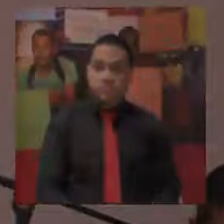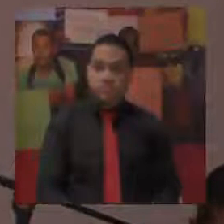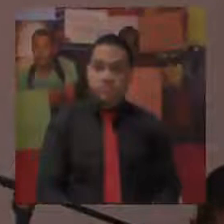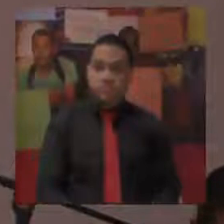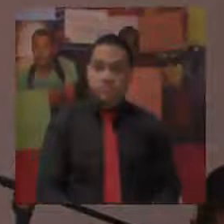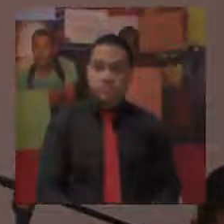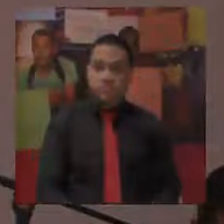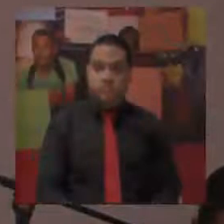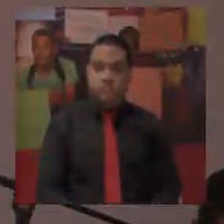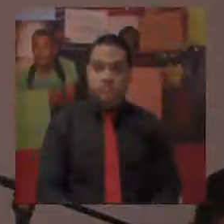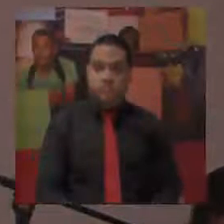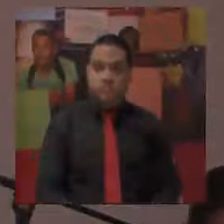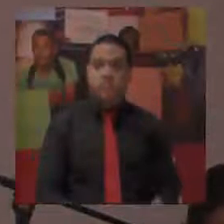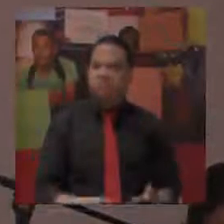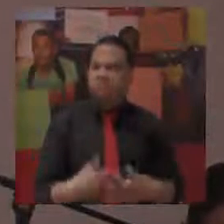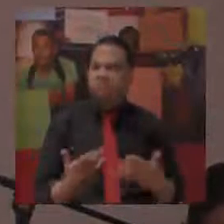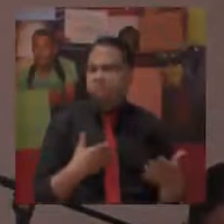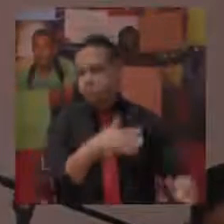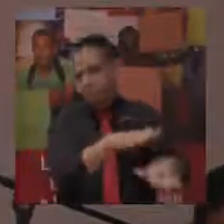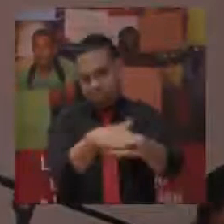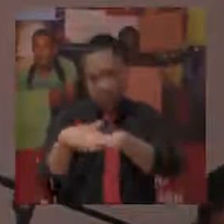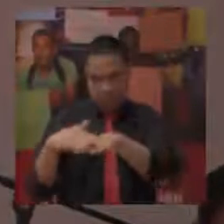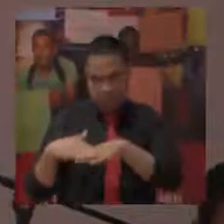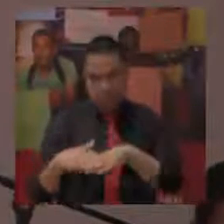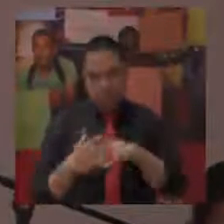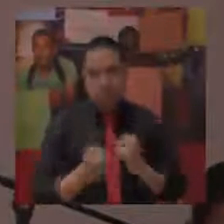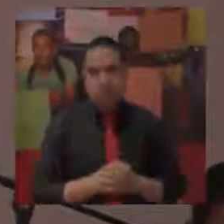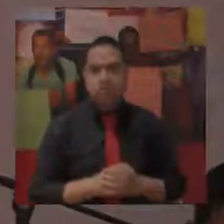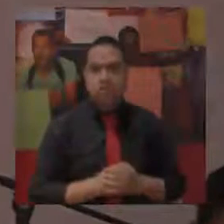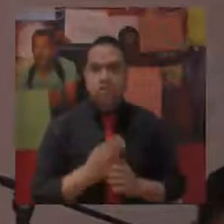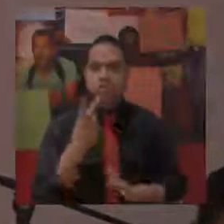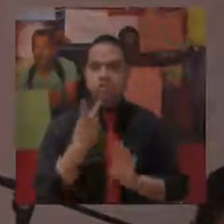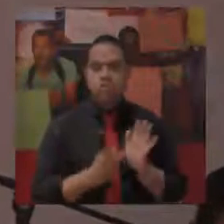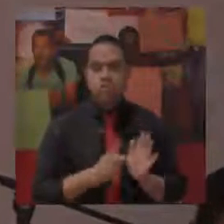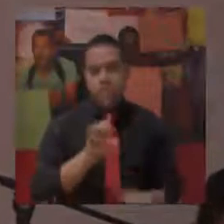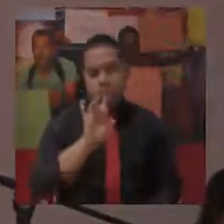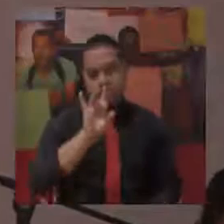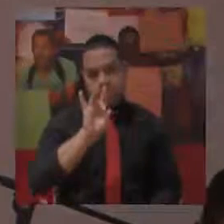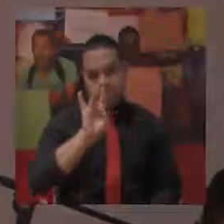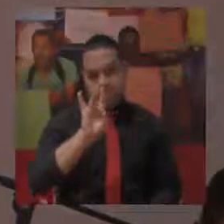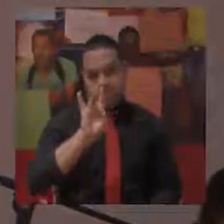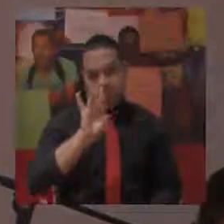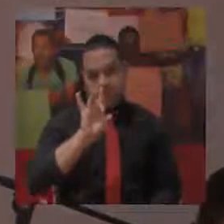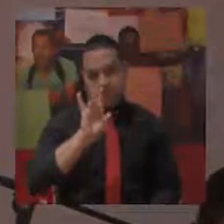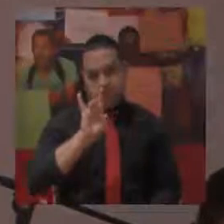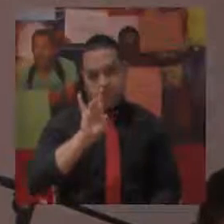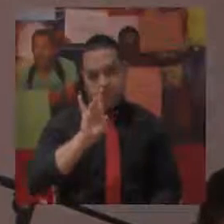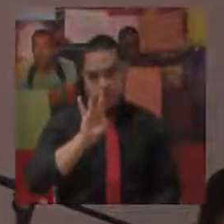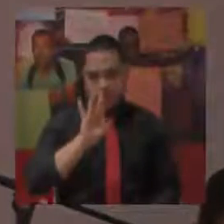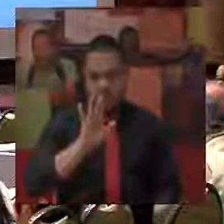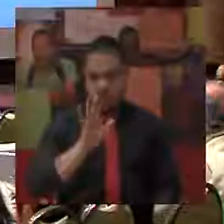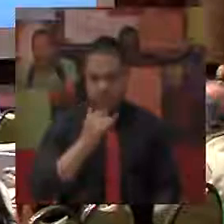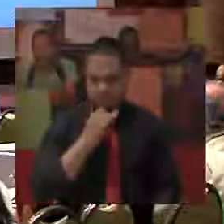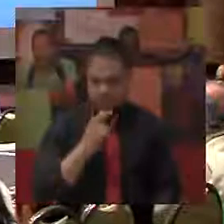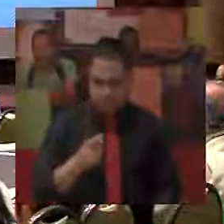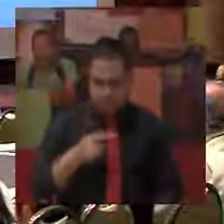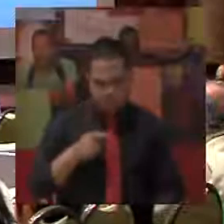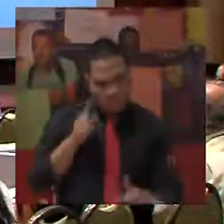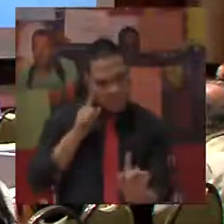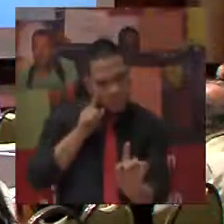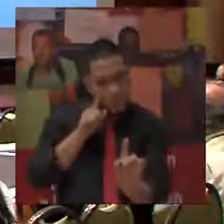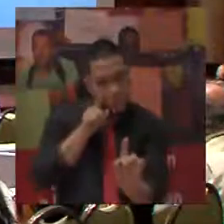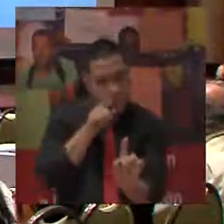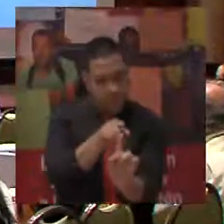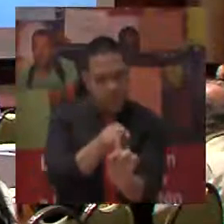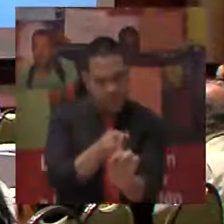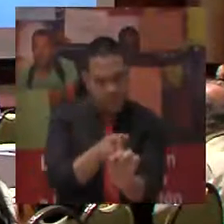Quiero comenzar por compartir con ustedes que en el 2015 una de nuestras principales metas fue